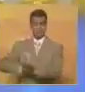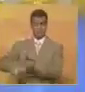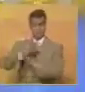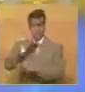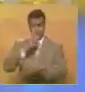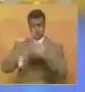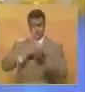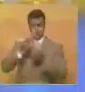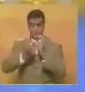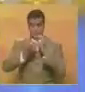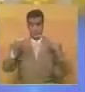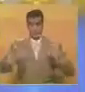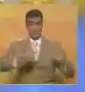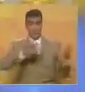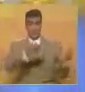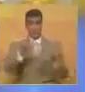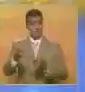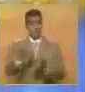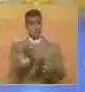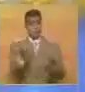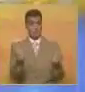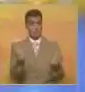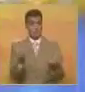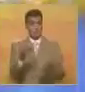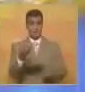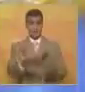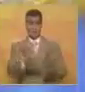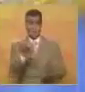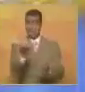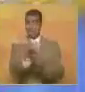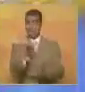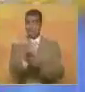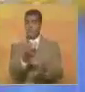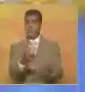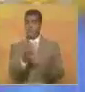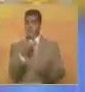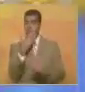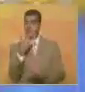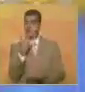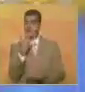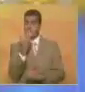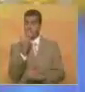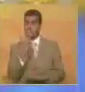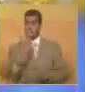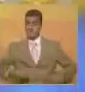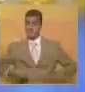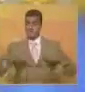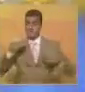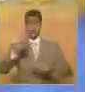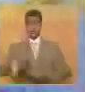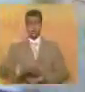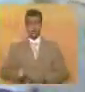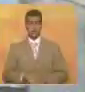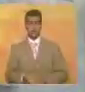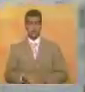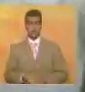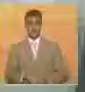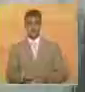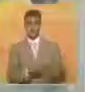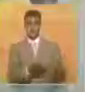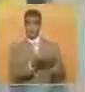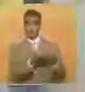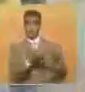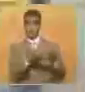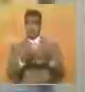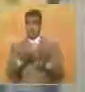la activación de un sistema de inversión en la economía y generar más empleos para permitir un mejor estilo de vida a los venezolanos. El candidato, junto a las